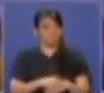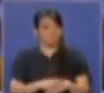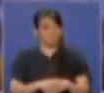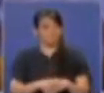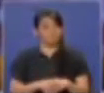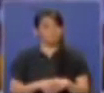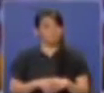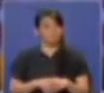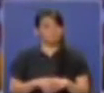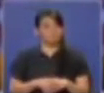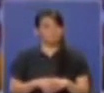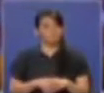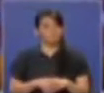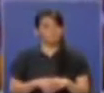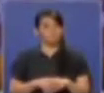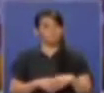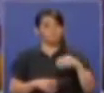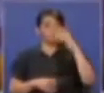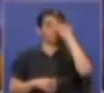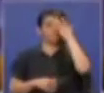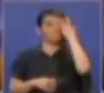para que puedan apreciarlo